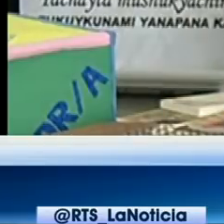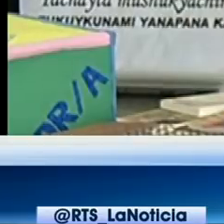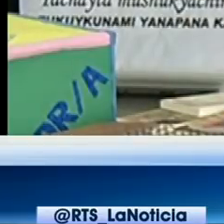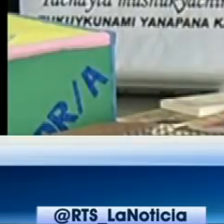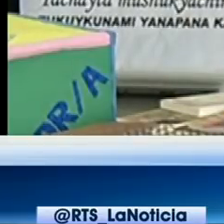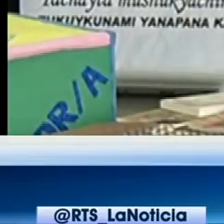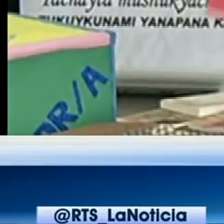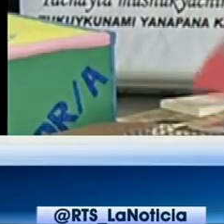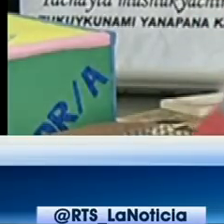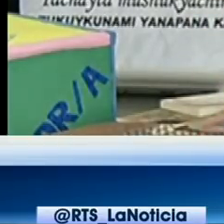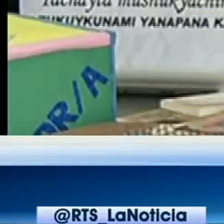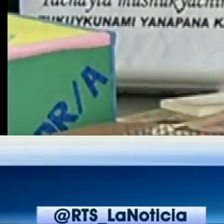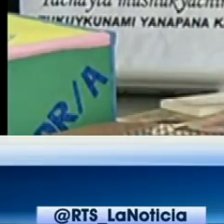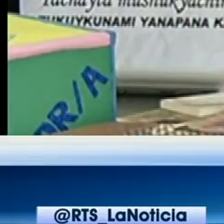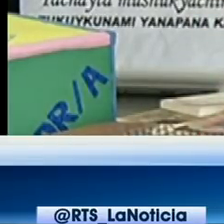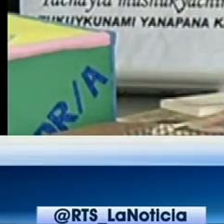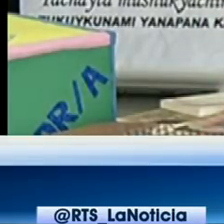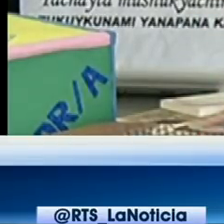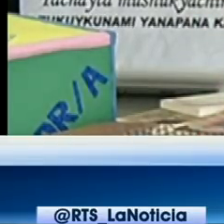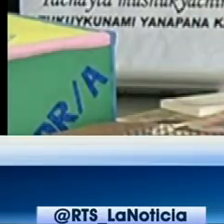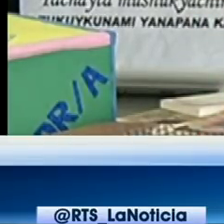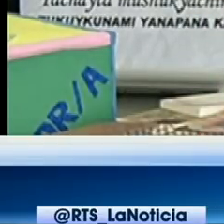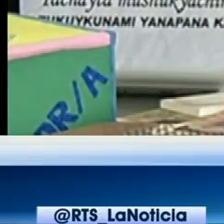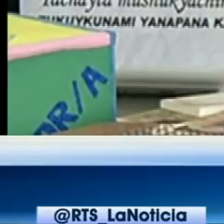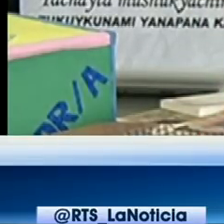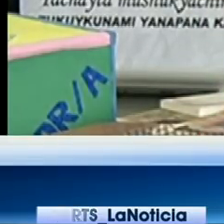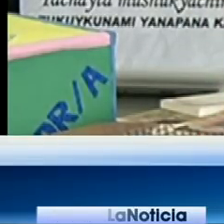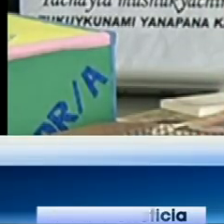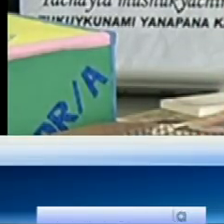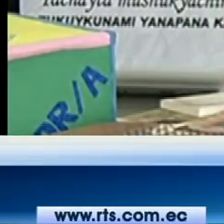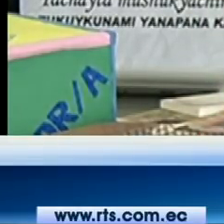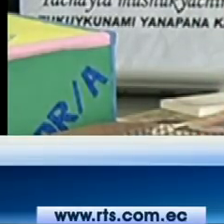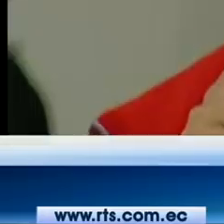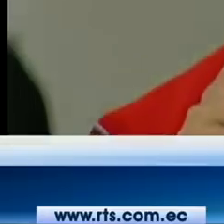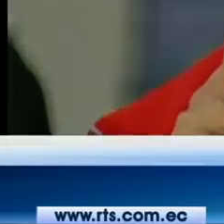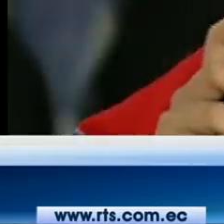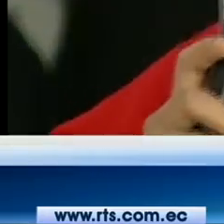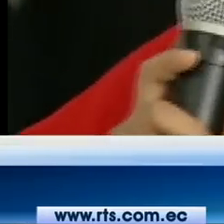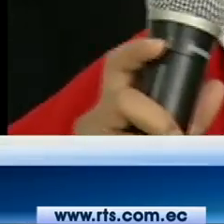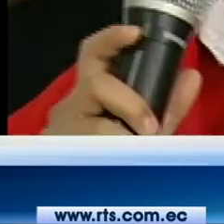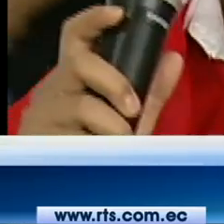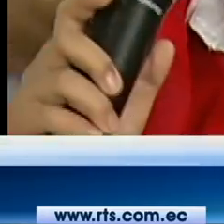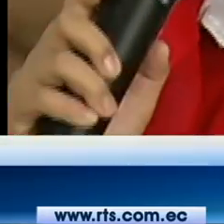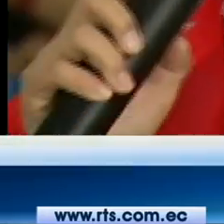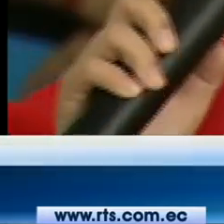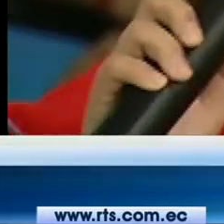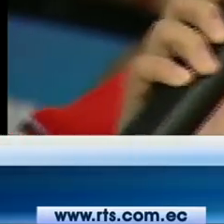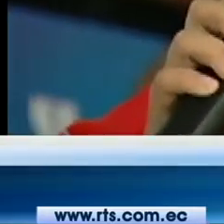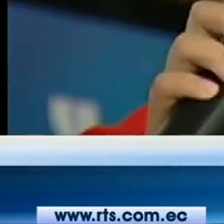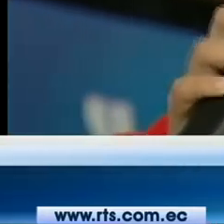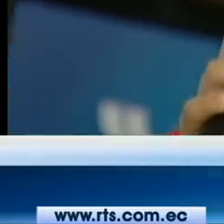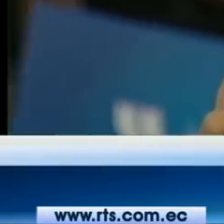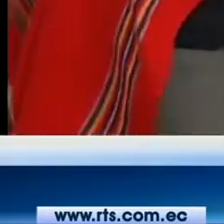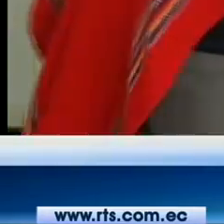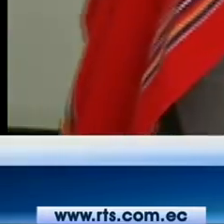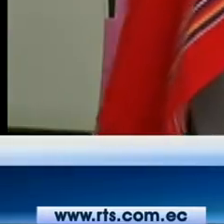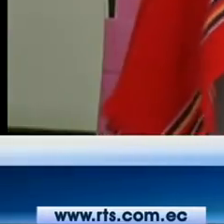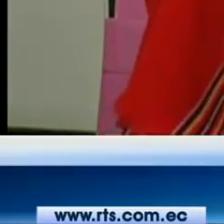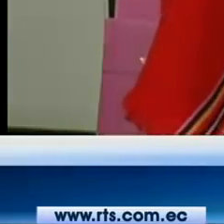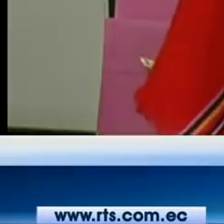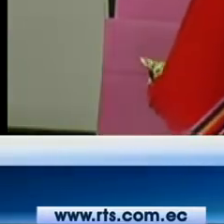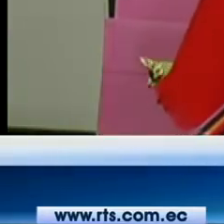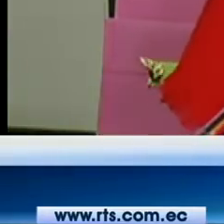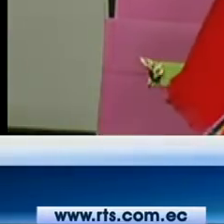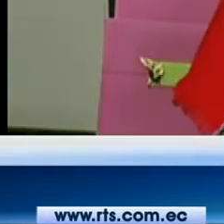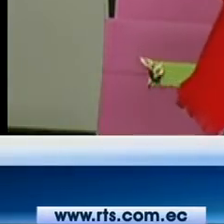víctor hernández tiene 11 años y domina perfectamente el quechua adquirió el conocimiento a través de la educación intercultural bilingüe